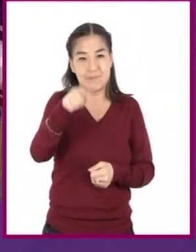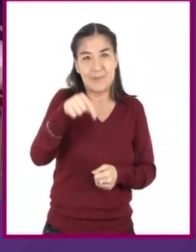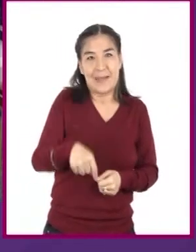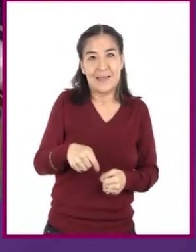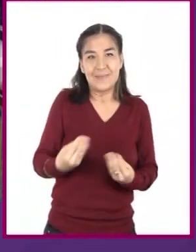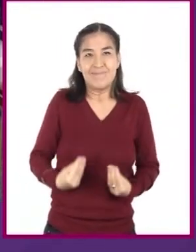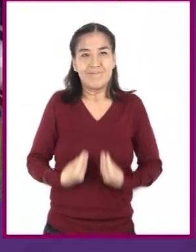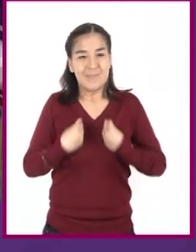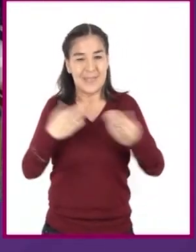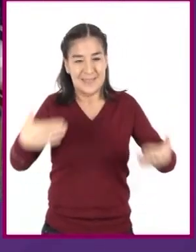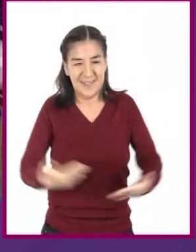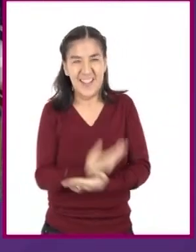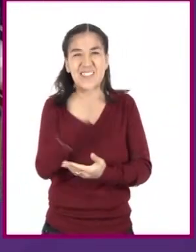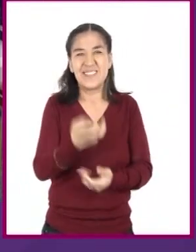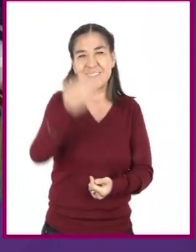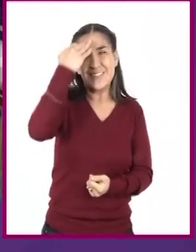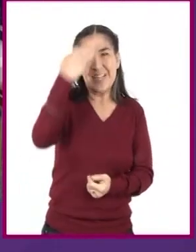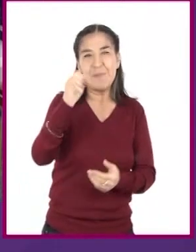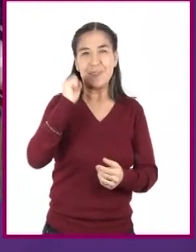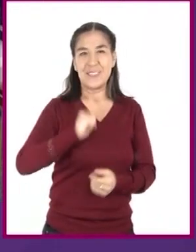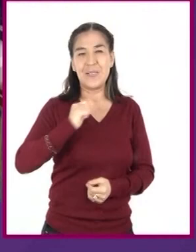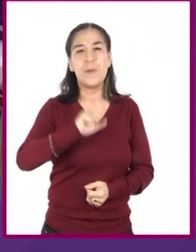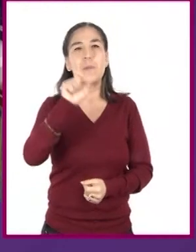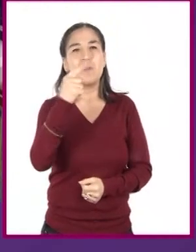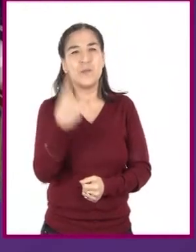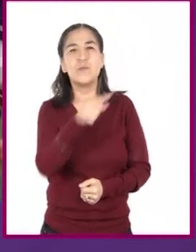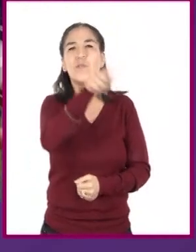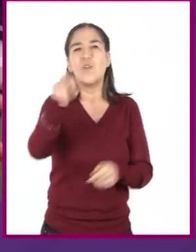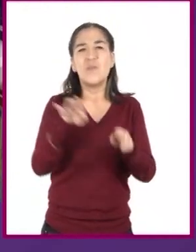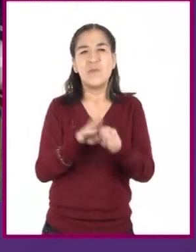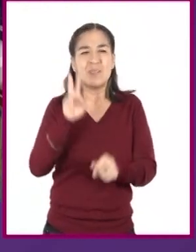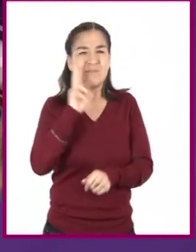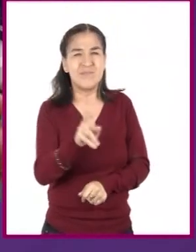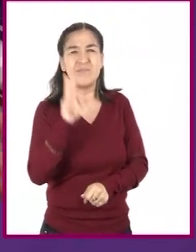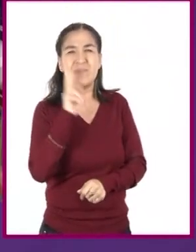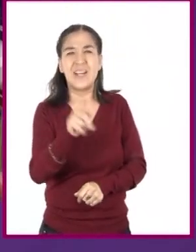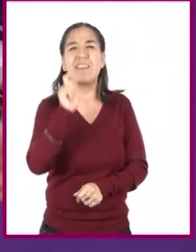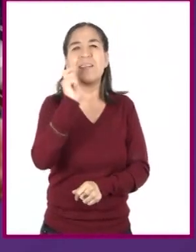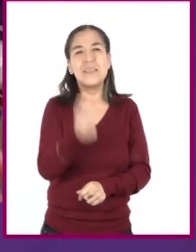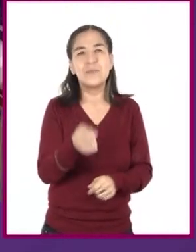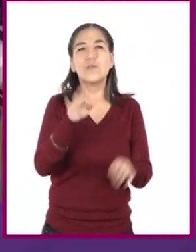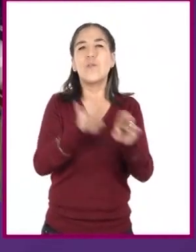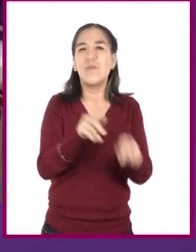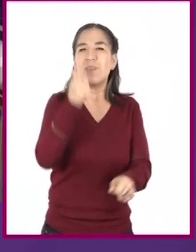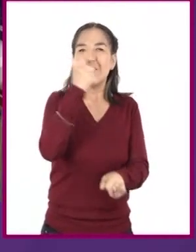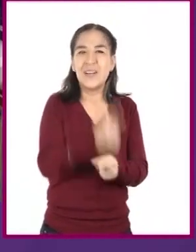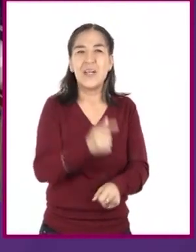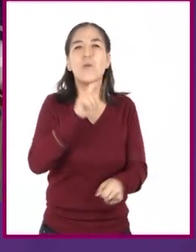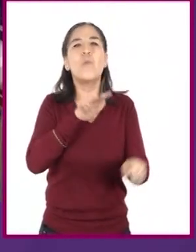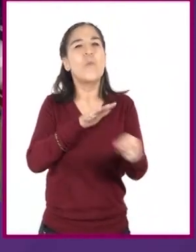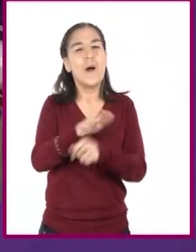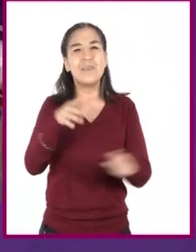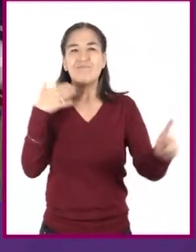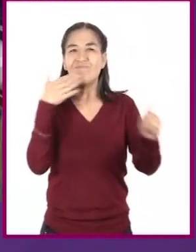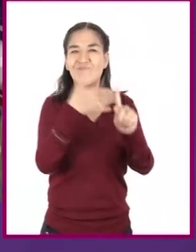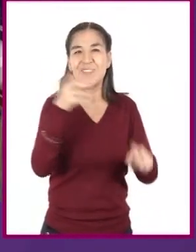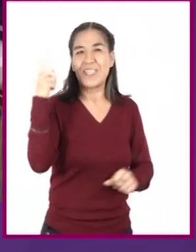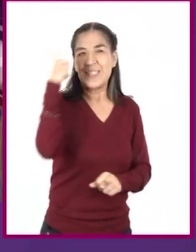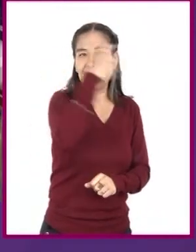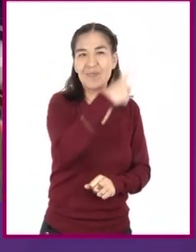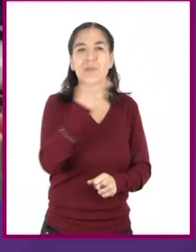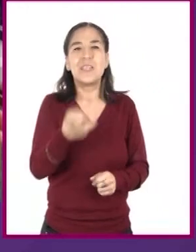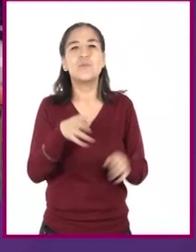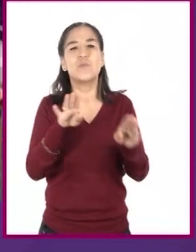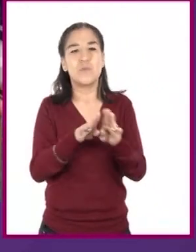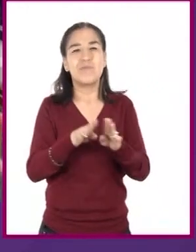siglo XXI, les ha tocado con mayor regularidad escuchar o estar más enterados de los retos que enfrentamos ante